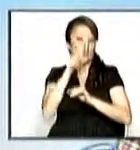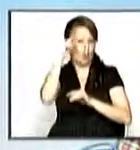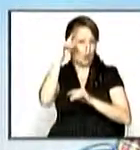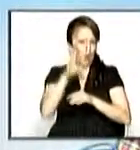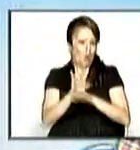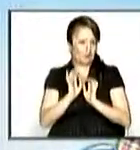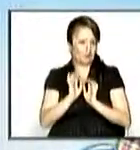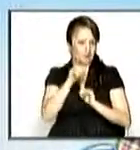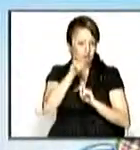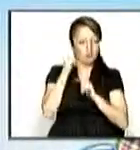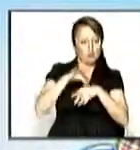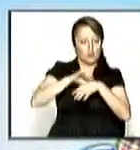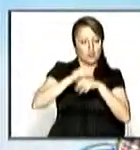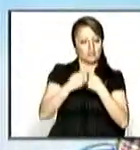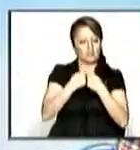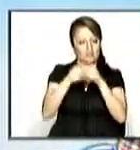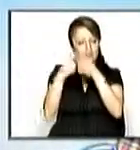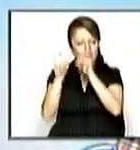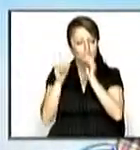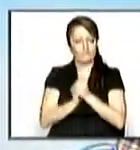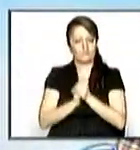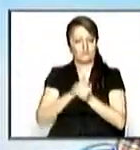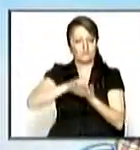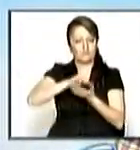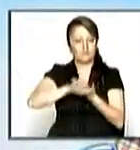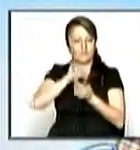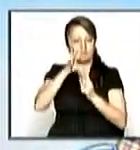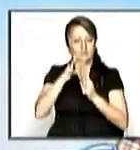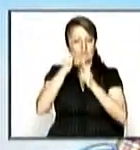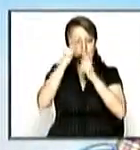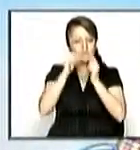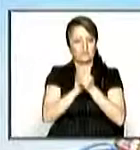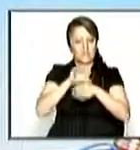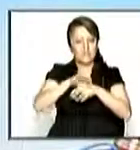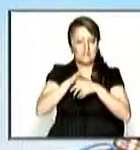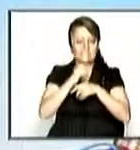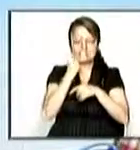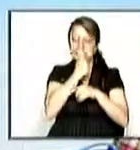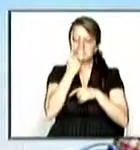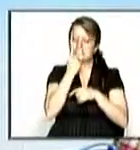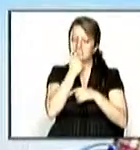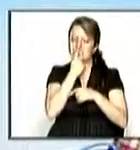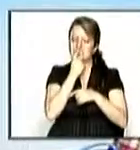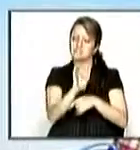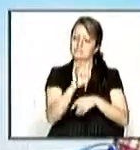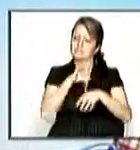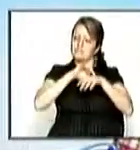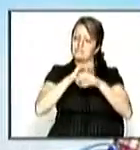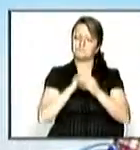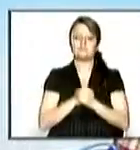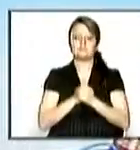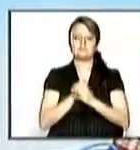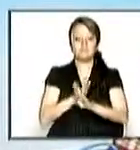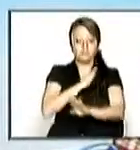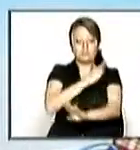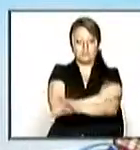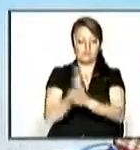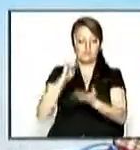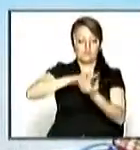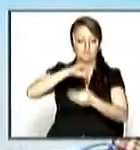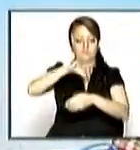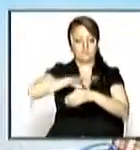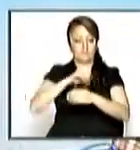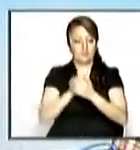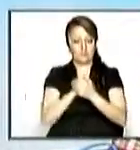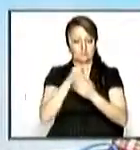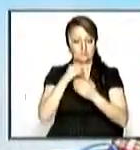digamos que es una especialidad que podría llamarse esa medicina interna de la odontología, y antes que el paciente llegue a nuestros consultorios,